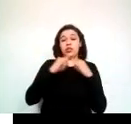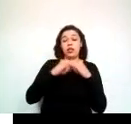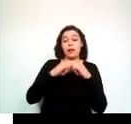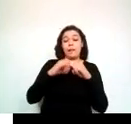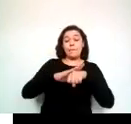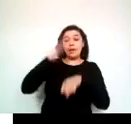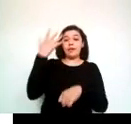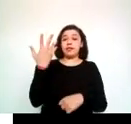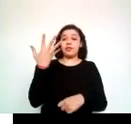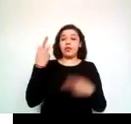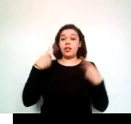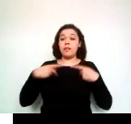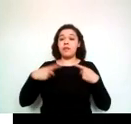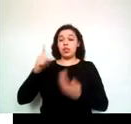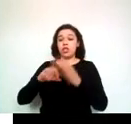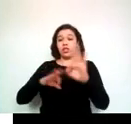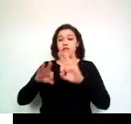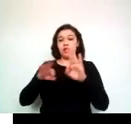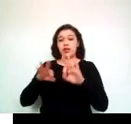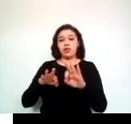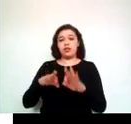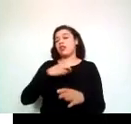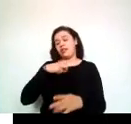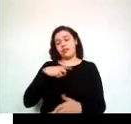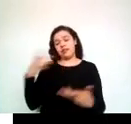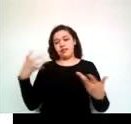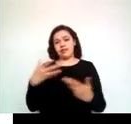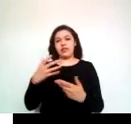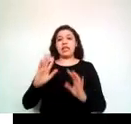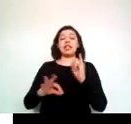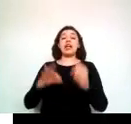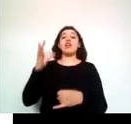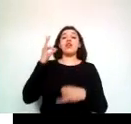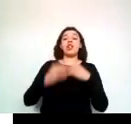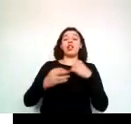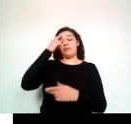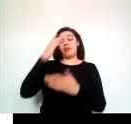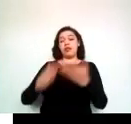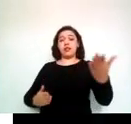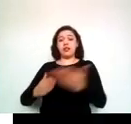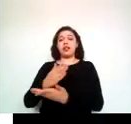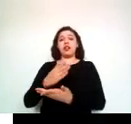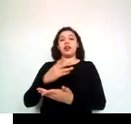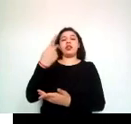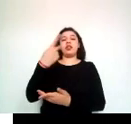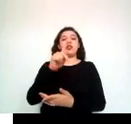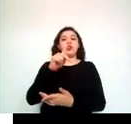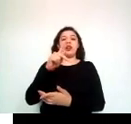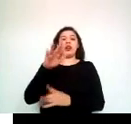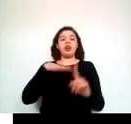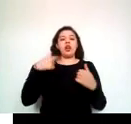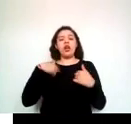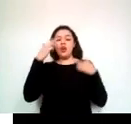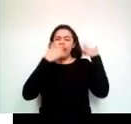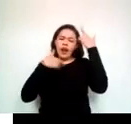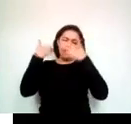50 empleados. Y por último, tienen que tener un plan de intervención de acuerdo a los resultados. Es decir, yo analizo mis factores